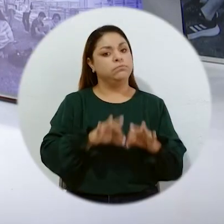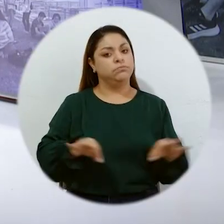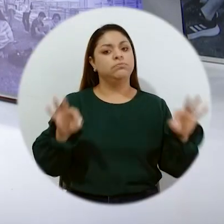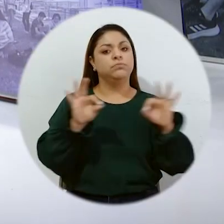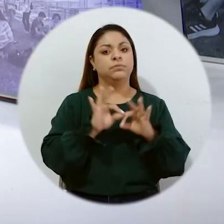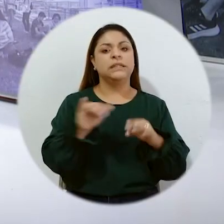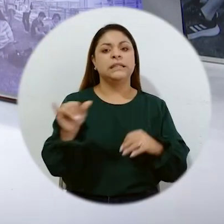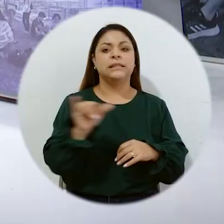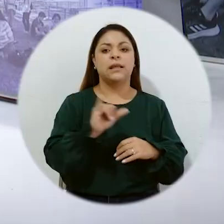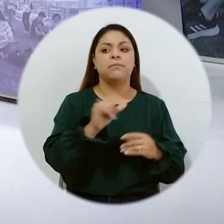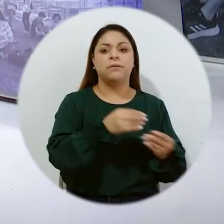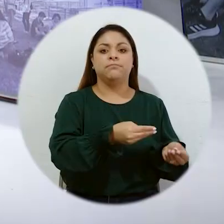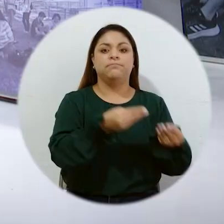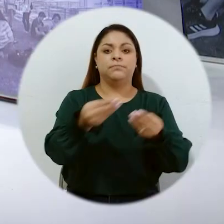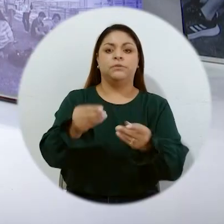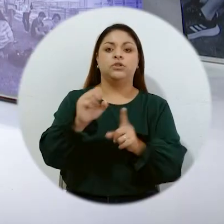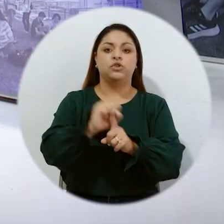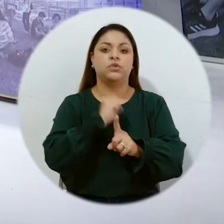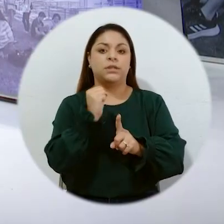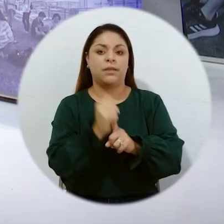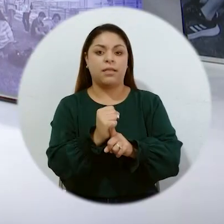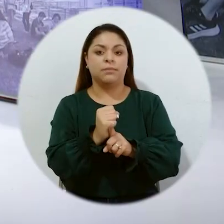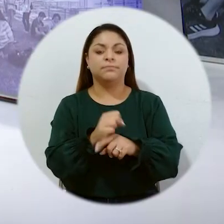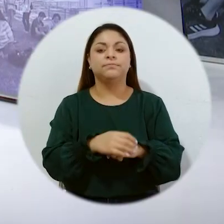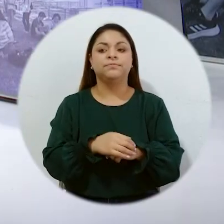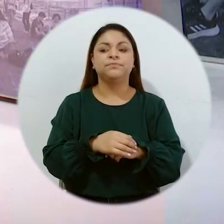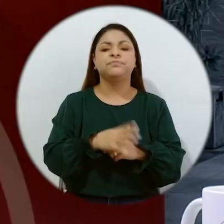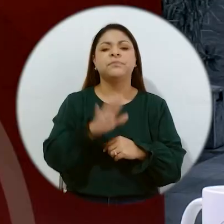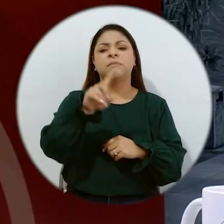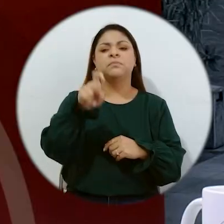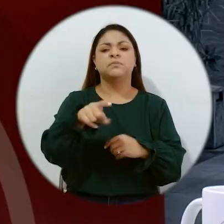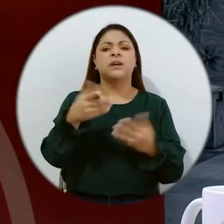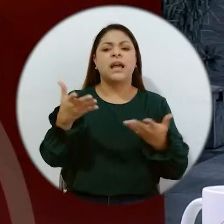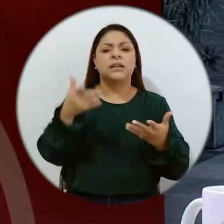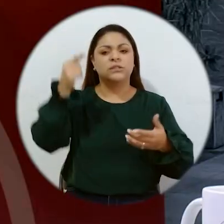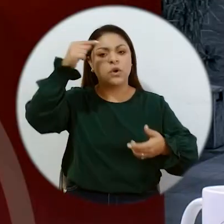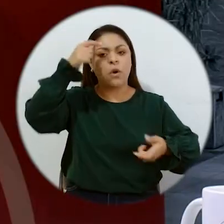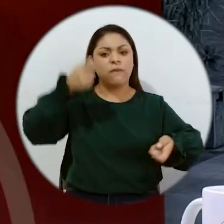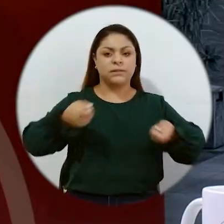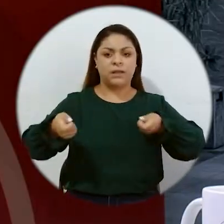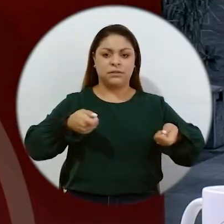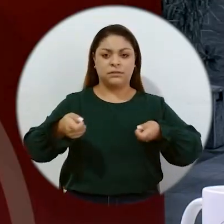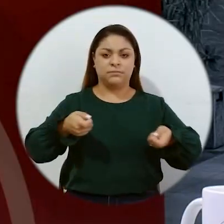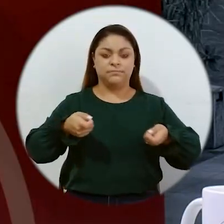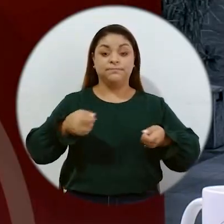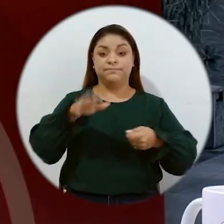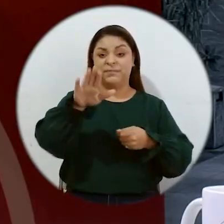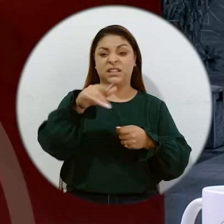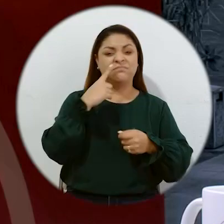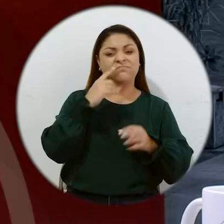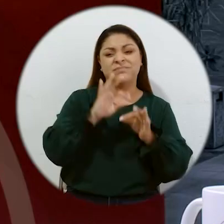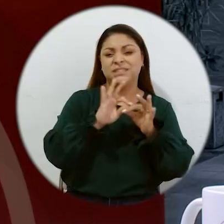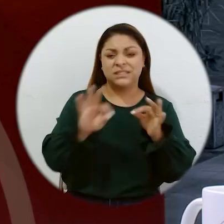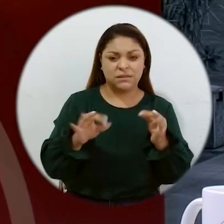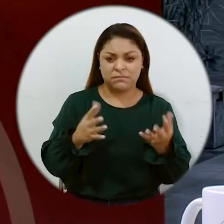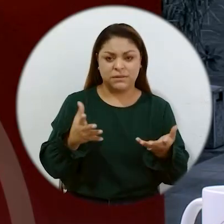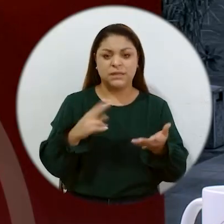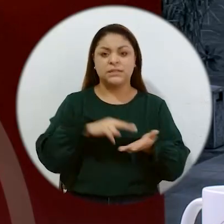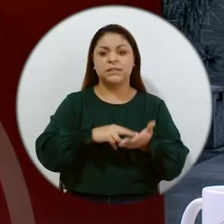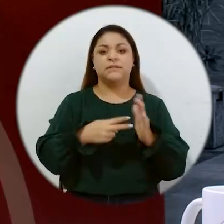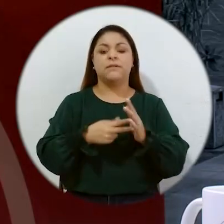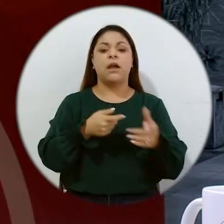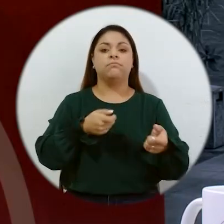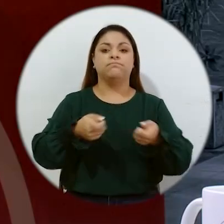trasladarlo también, ¿verdad?, a la sociedad. ¿Qué es gobernanza? Gobernanza, en términos sencillos,